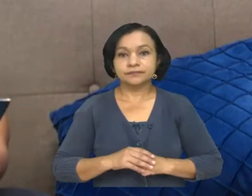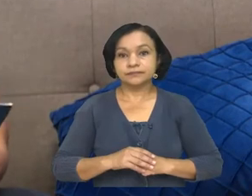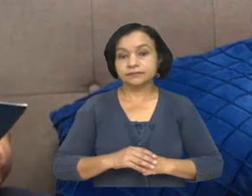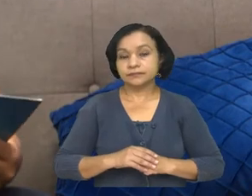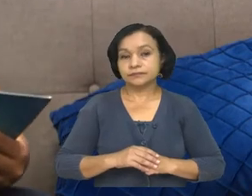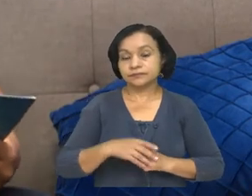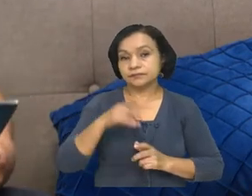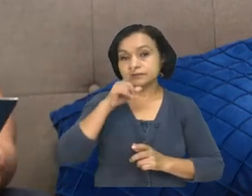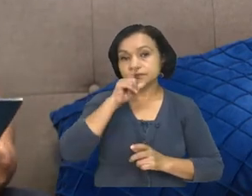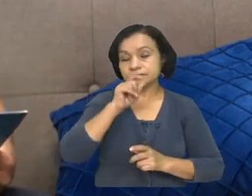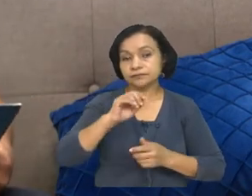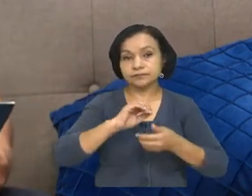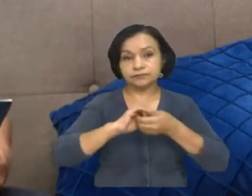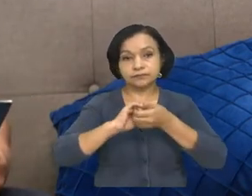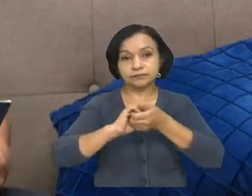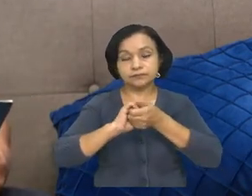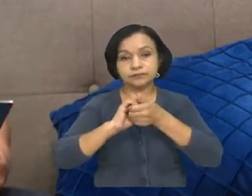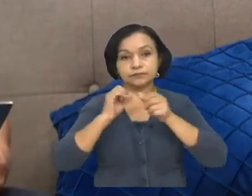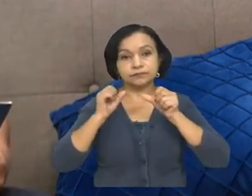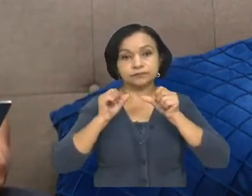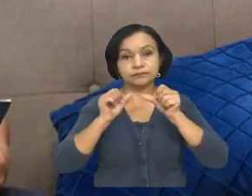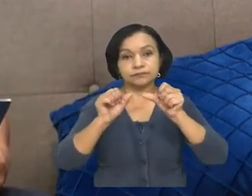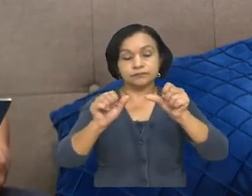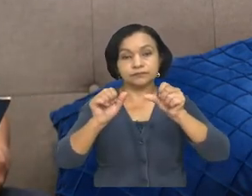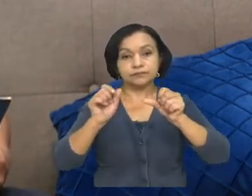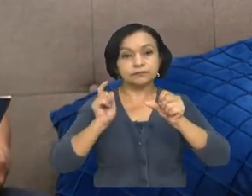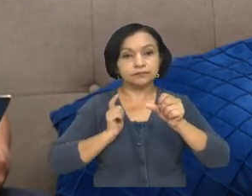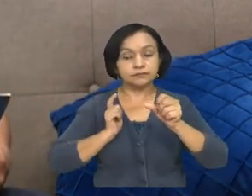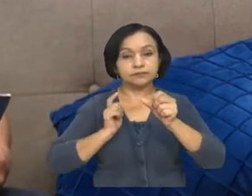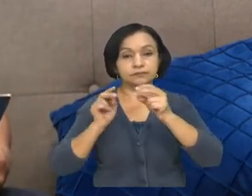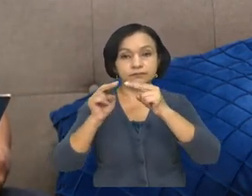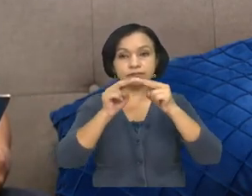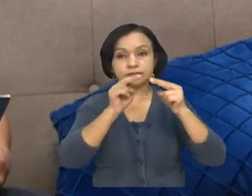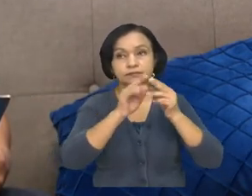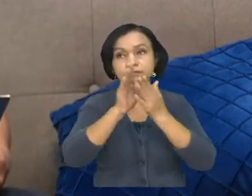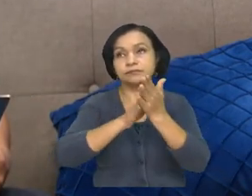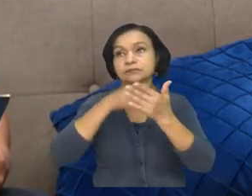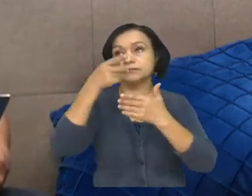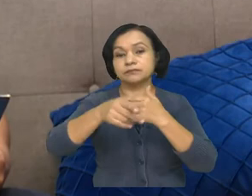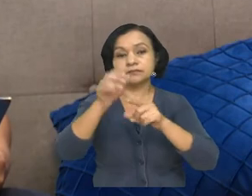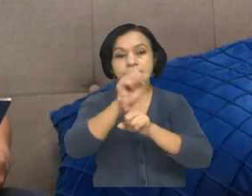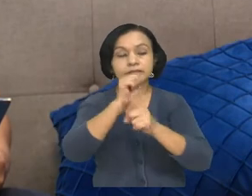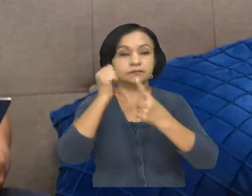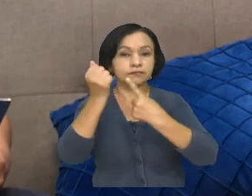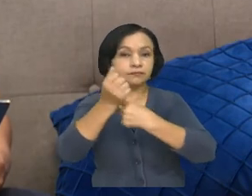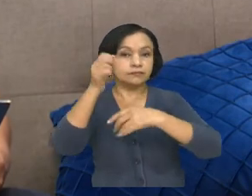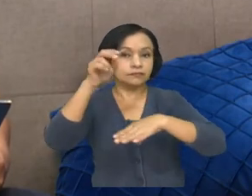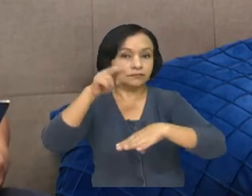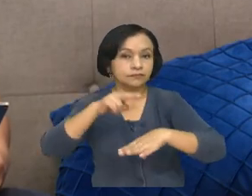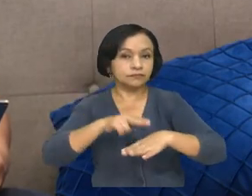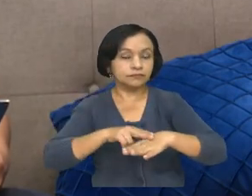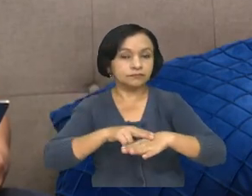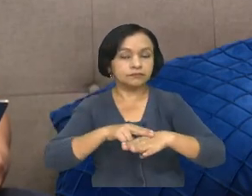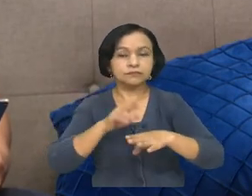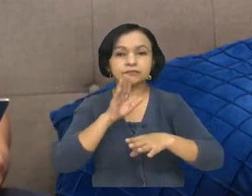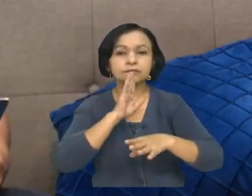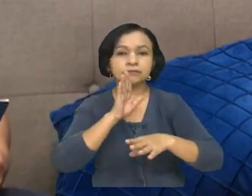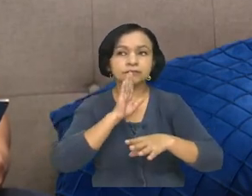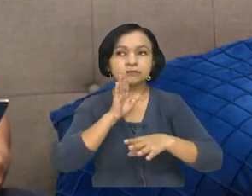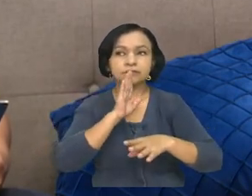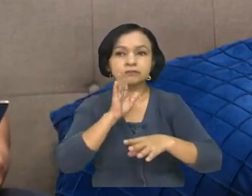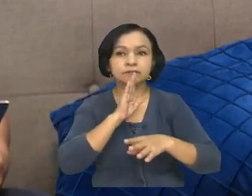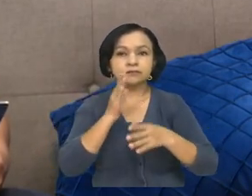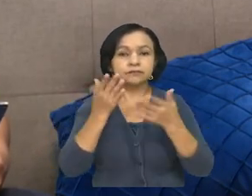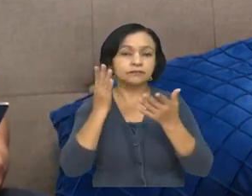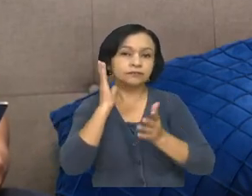Es un gusto, amigos televidentes, seguir contando con su sintonía en nuestro programa Desde el Parlamento, en el cual hemos estado conversando sobre